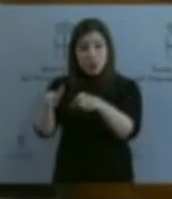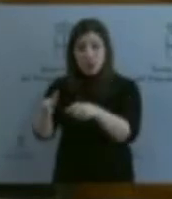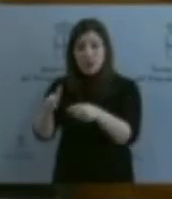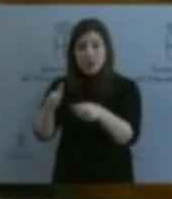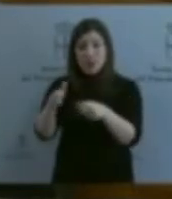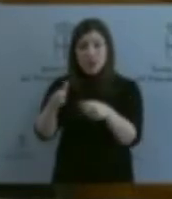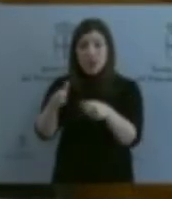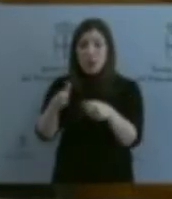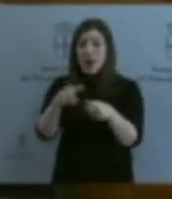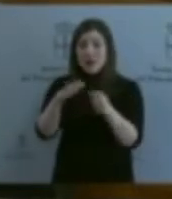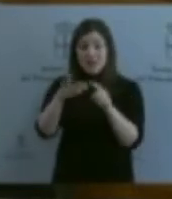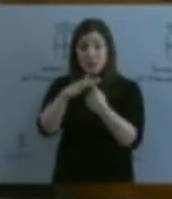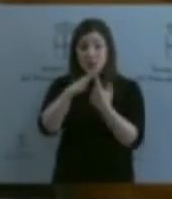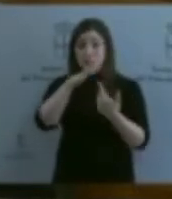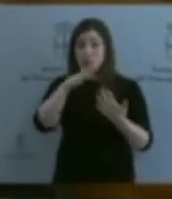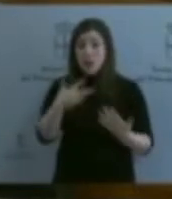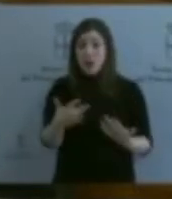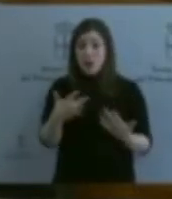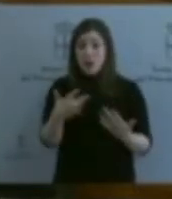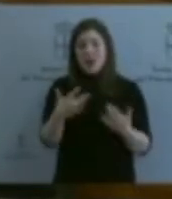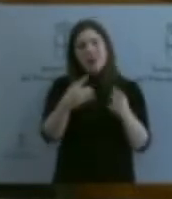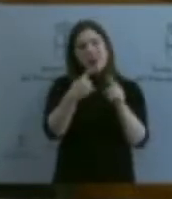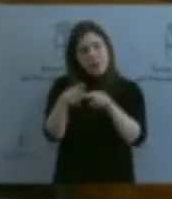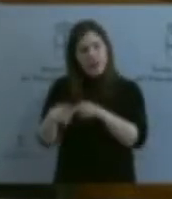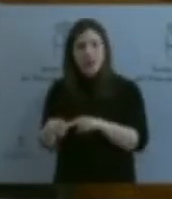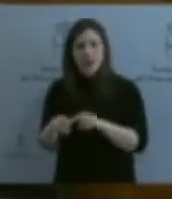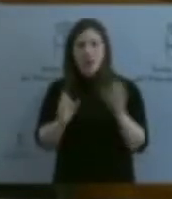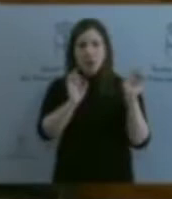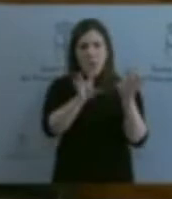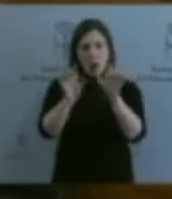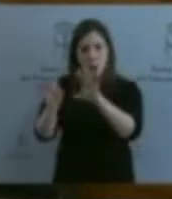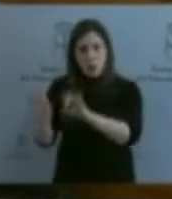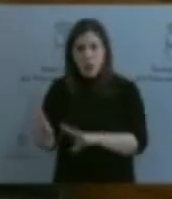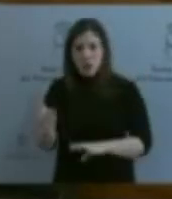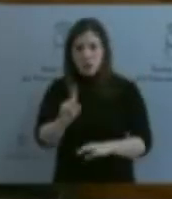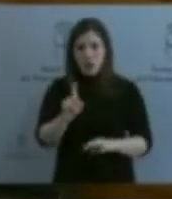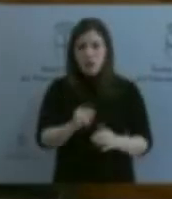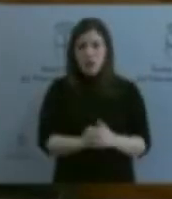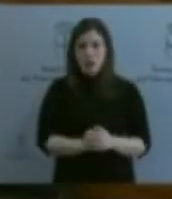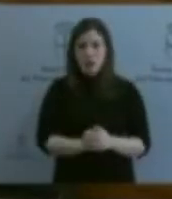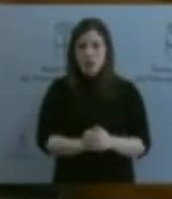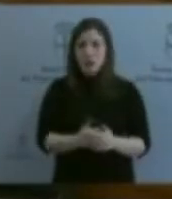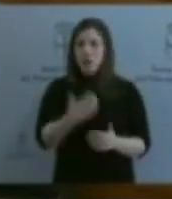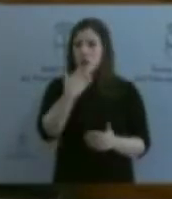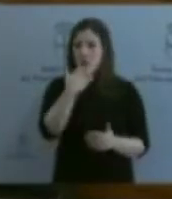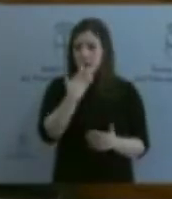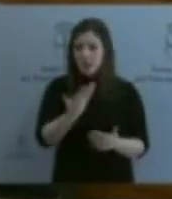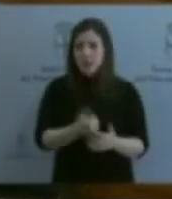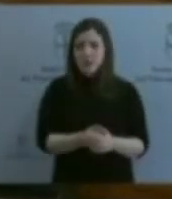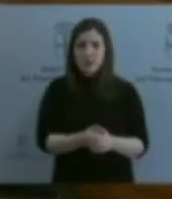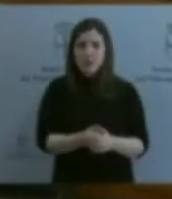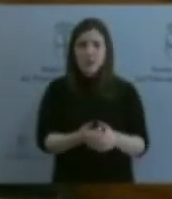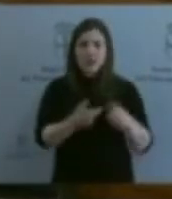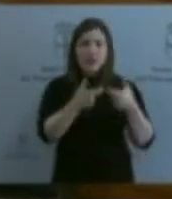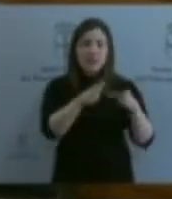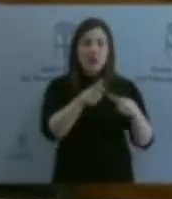igual. Va a ser una visión de crisis asimétrica. Por ejemplo, el sector agroalimentario asturiano sale reforzado de esta crisis.